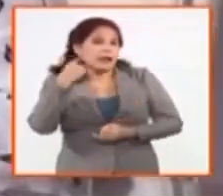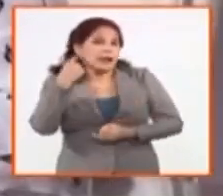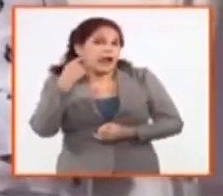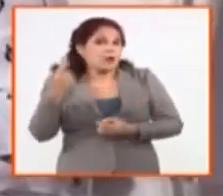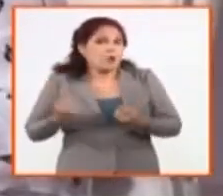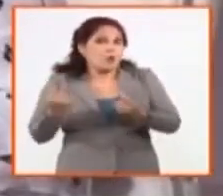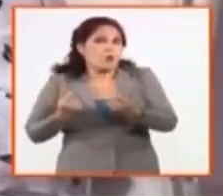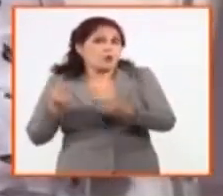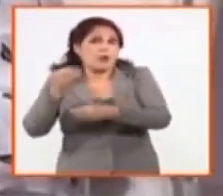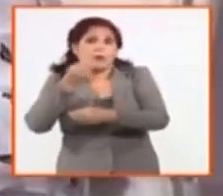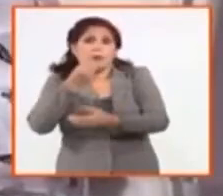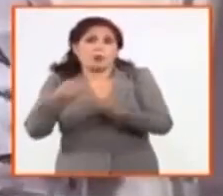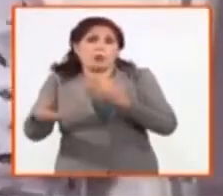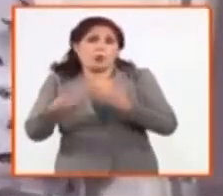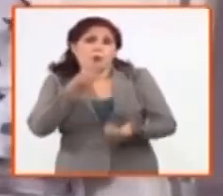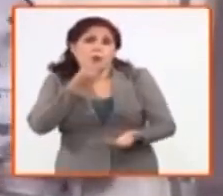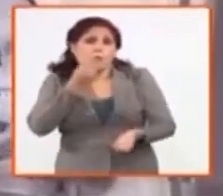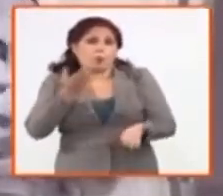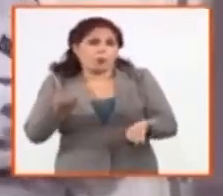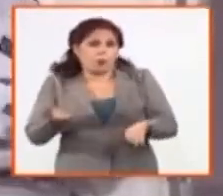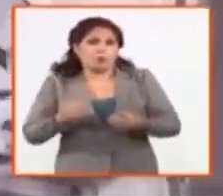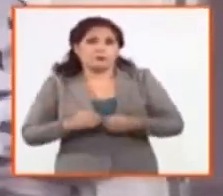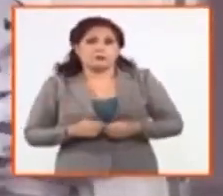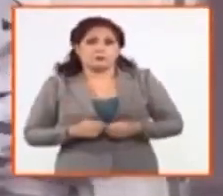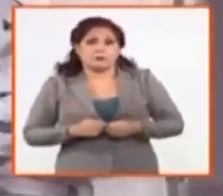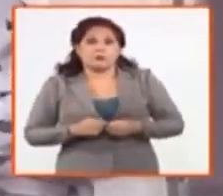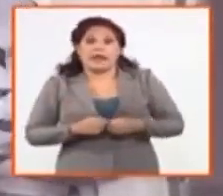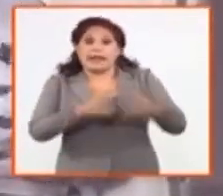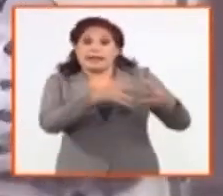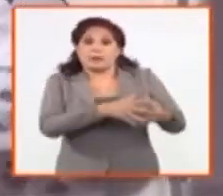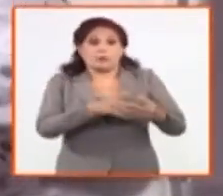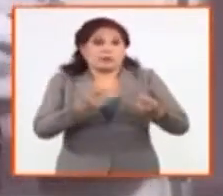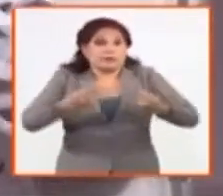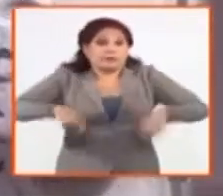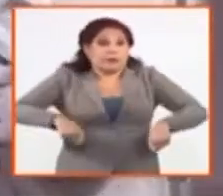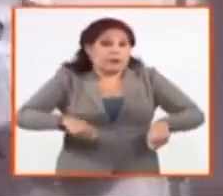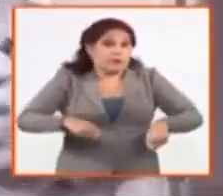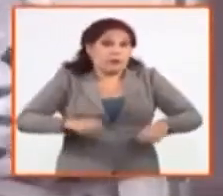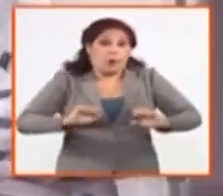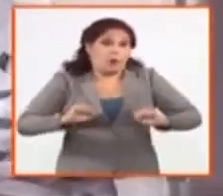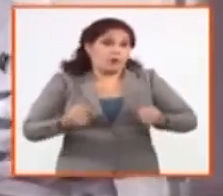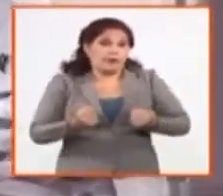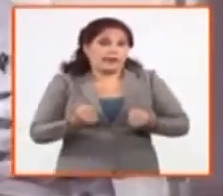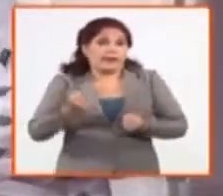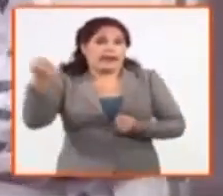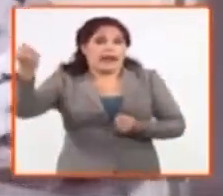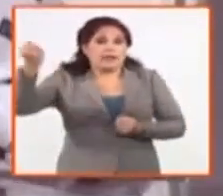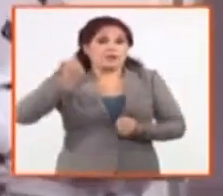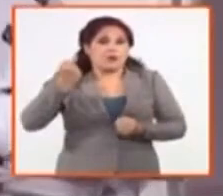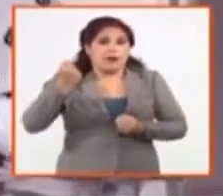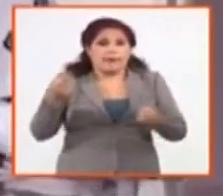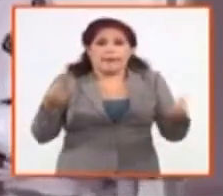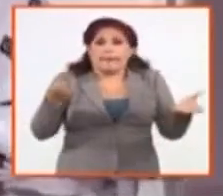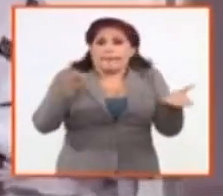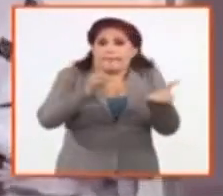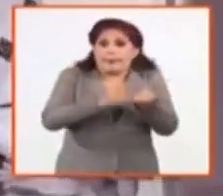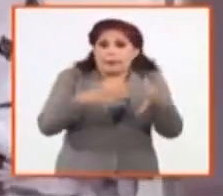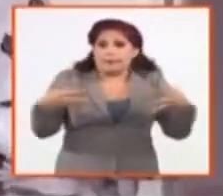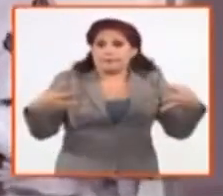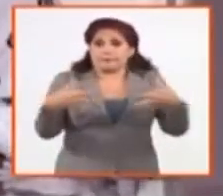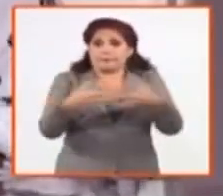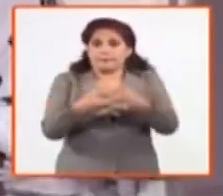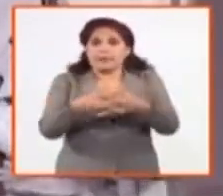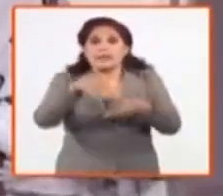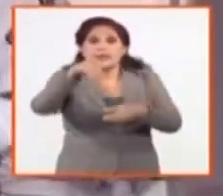guerra. Uh-huh. Y se tuvieron que ir, y además traicionaron a sus aliados, incluyendo, tú